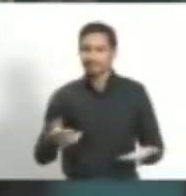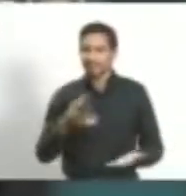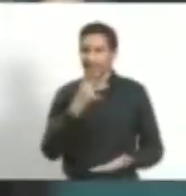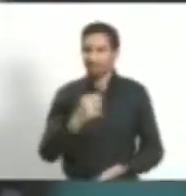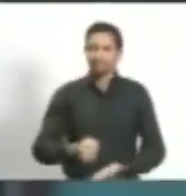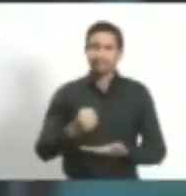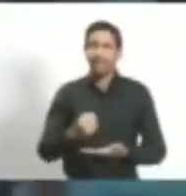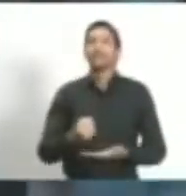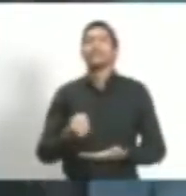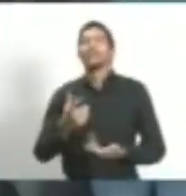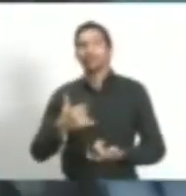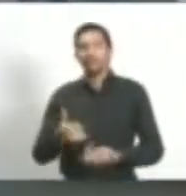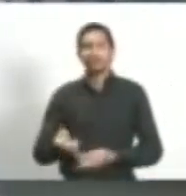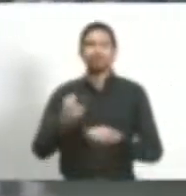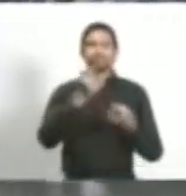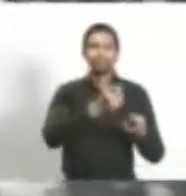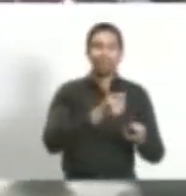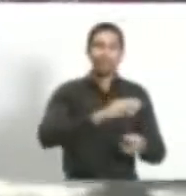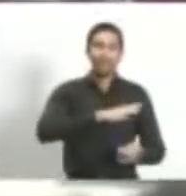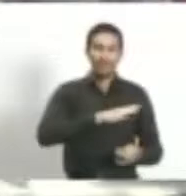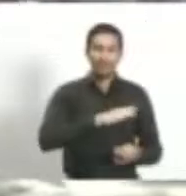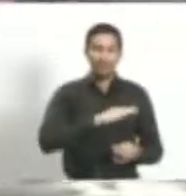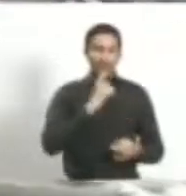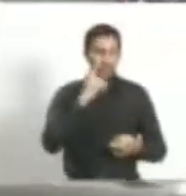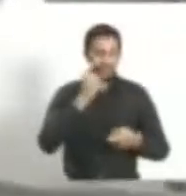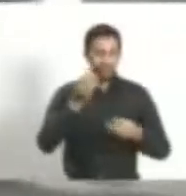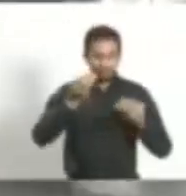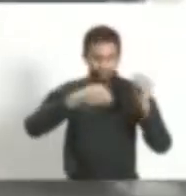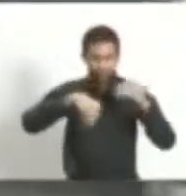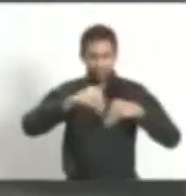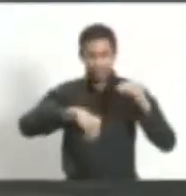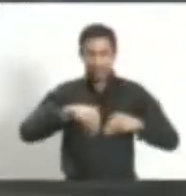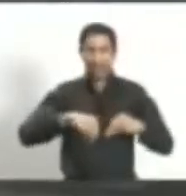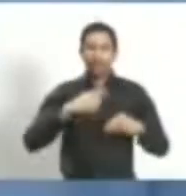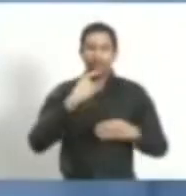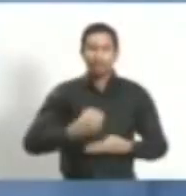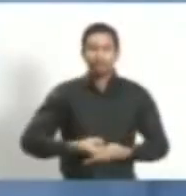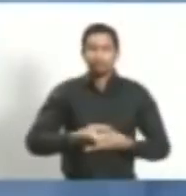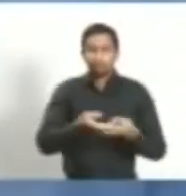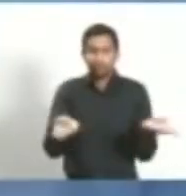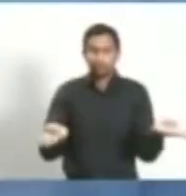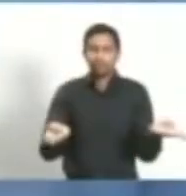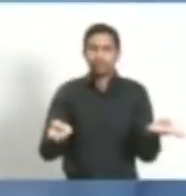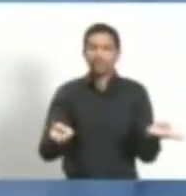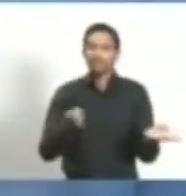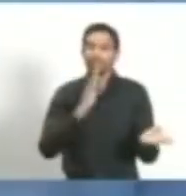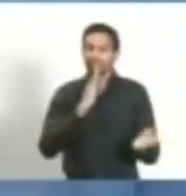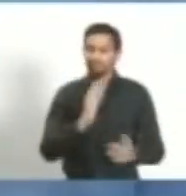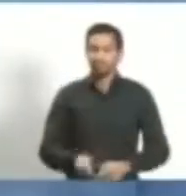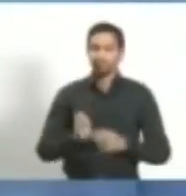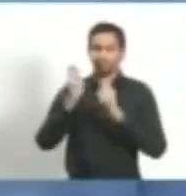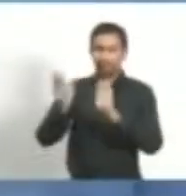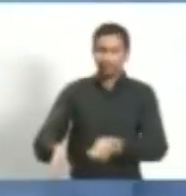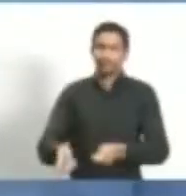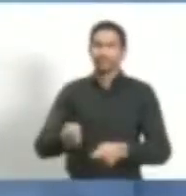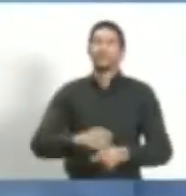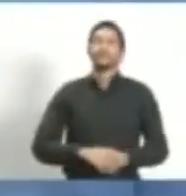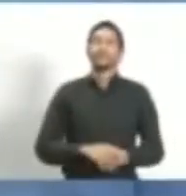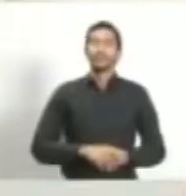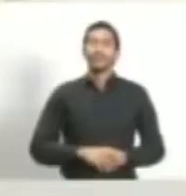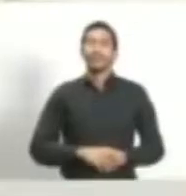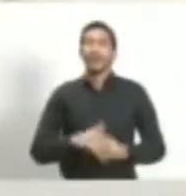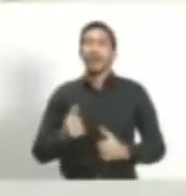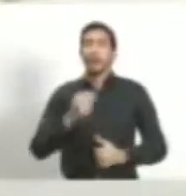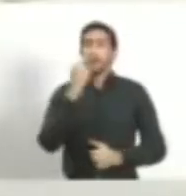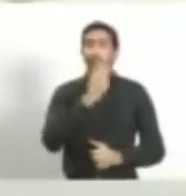la alcaldía, ajustó los diseños, hizo la licitación y adjudicó. Tenemos un compromiso. Esta obra se va a entregar en